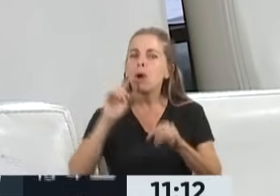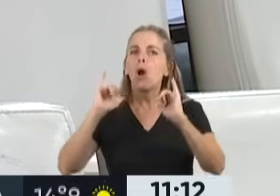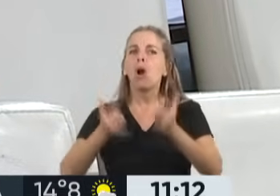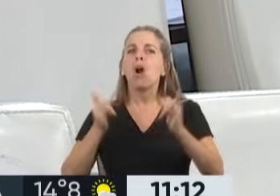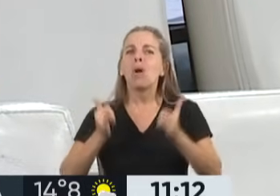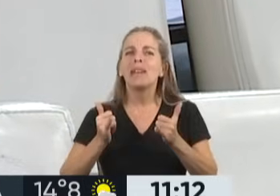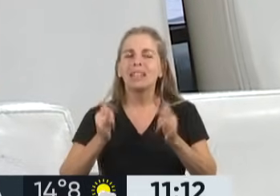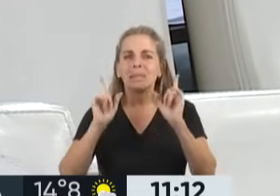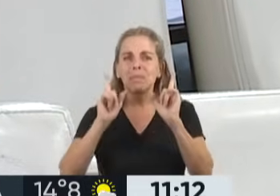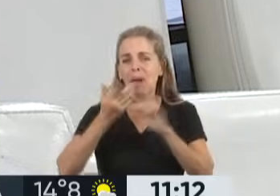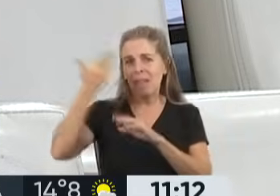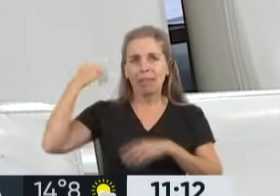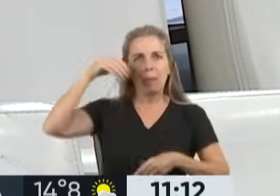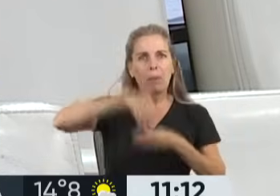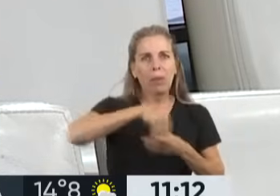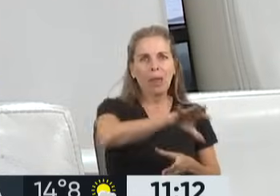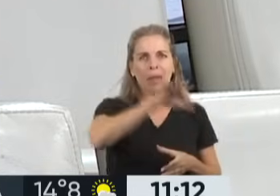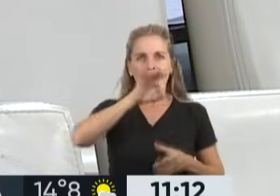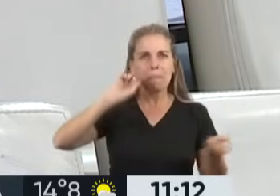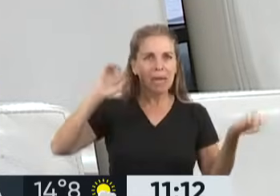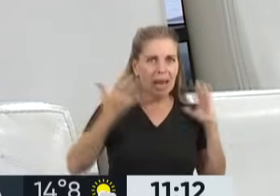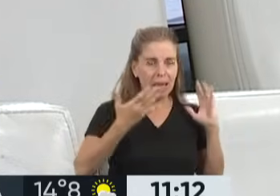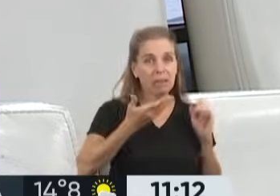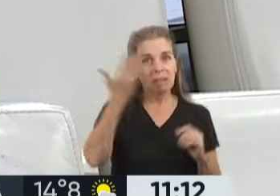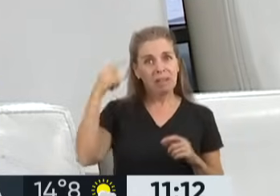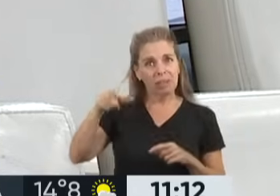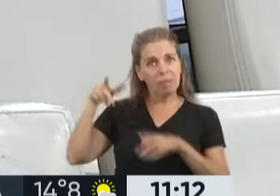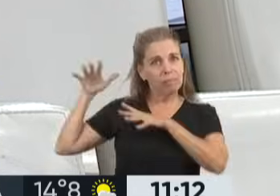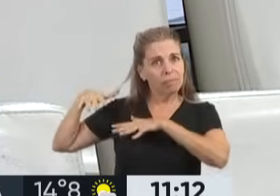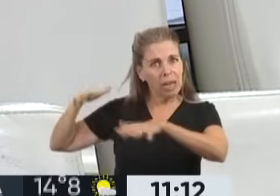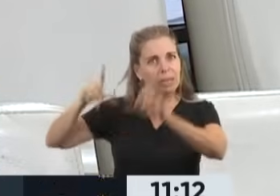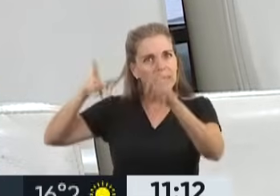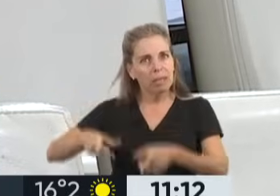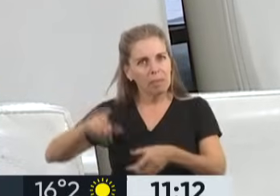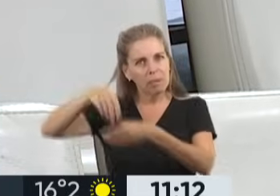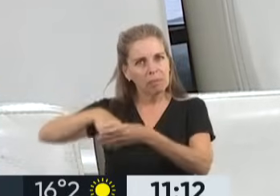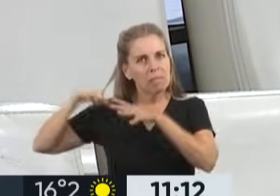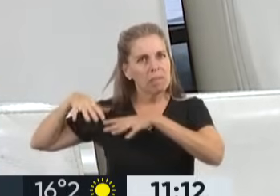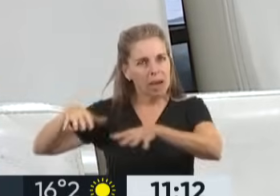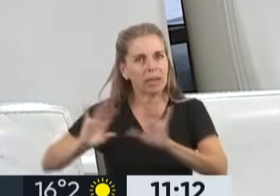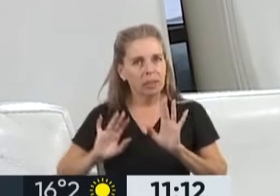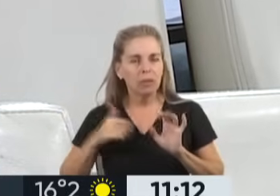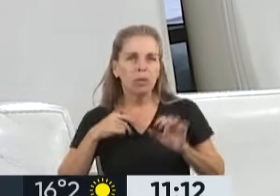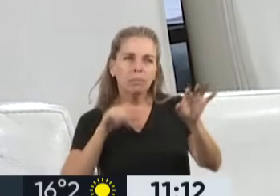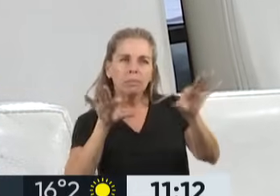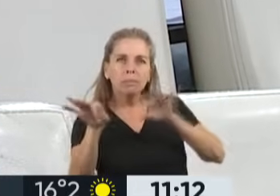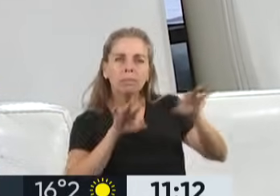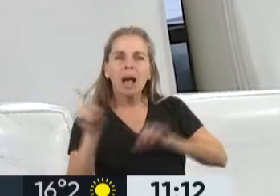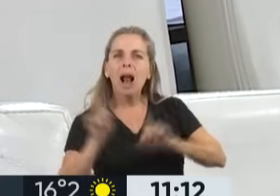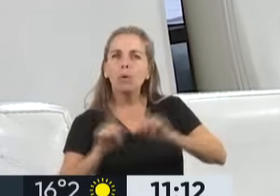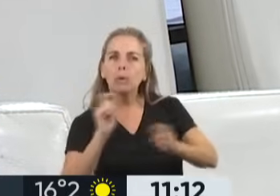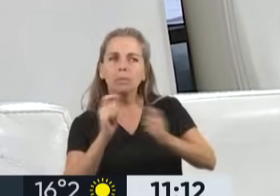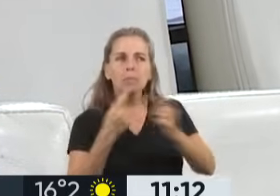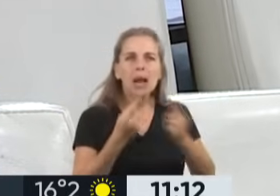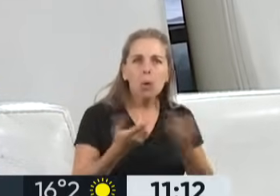Milei, estaban manifestándose. Y especialmente también en los testimonios que yo pude recabar,